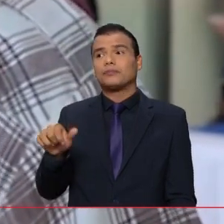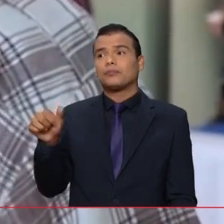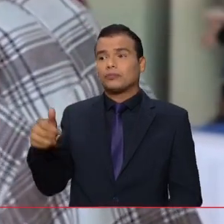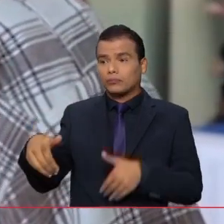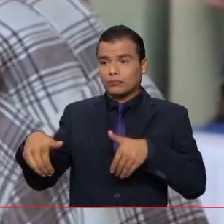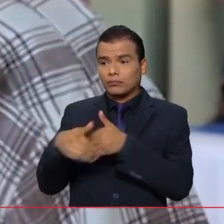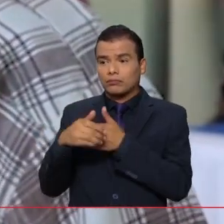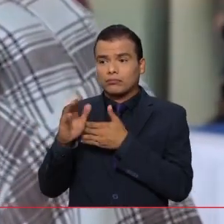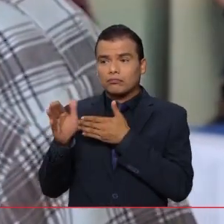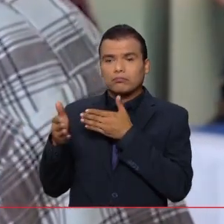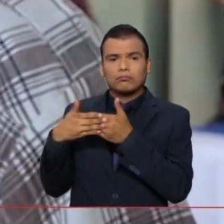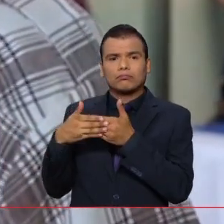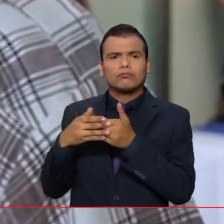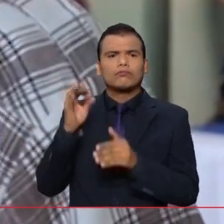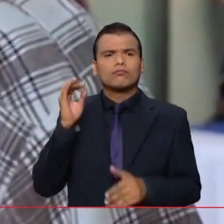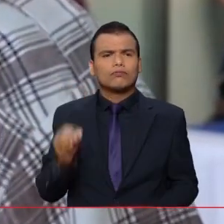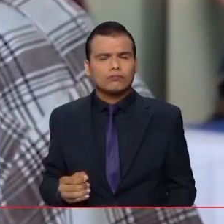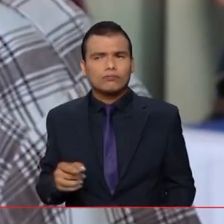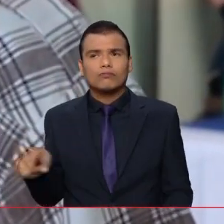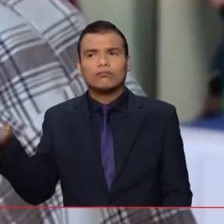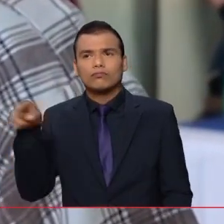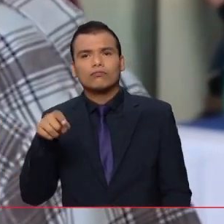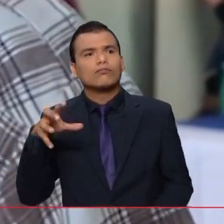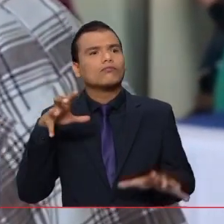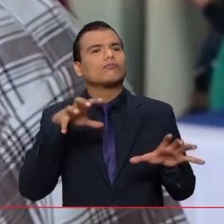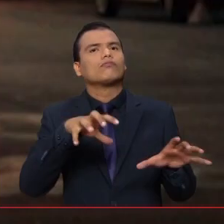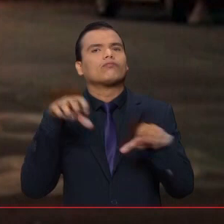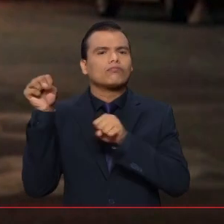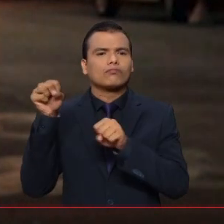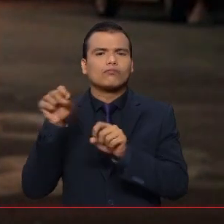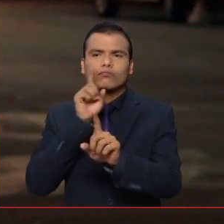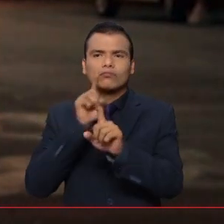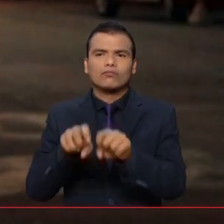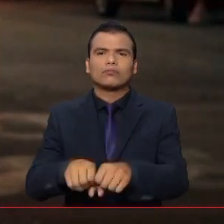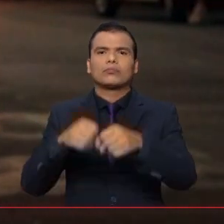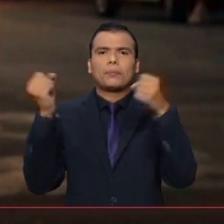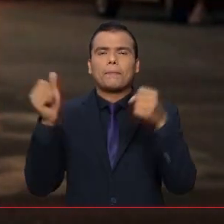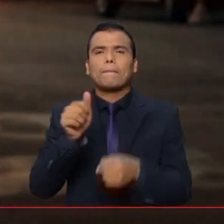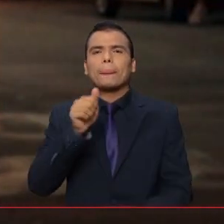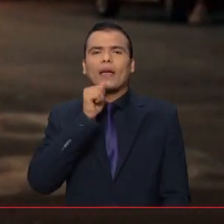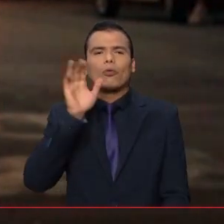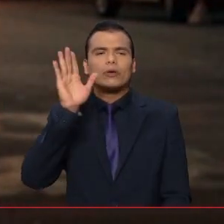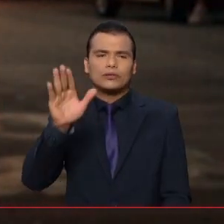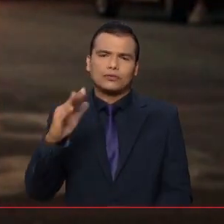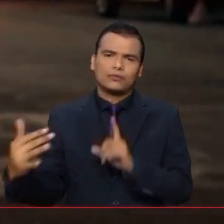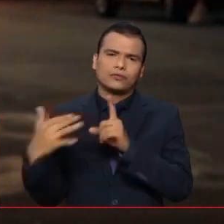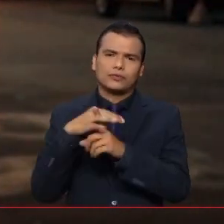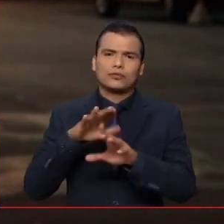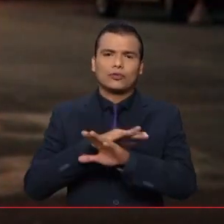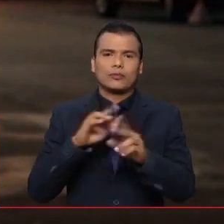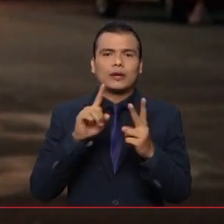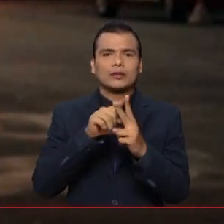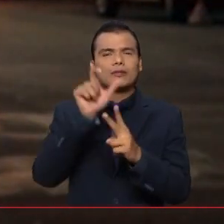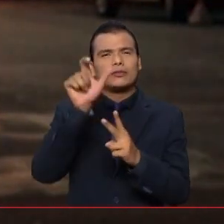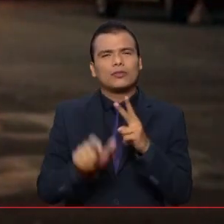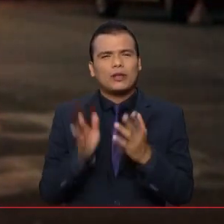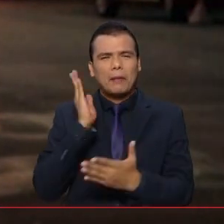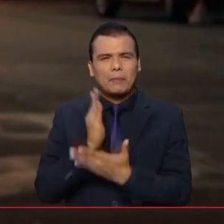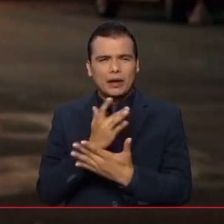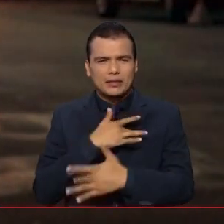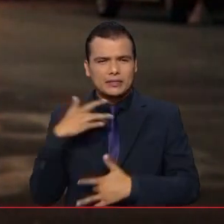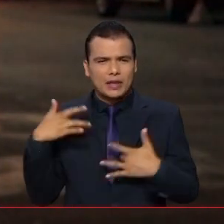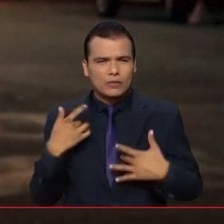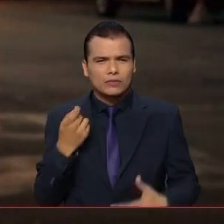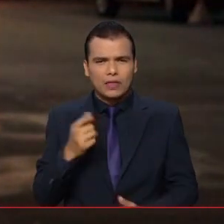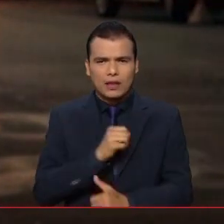taponada. Llegaron hasta quitarnos el servicio de agua. Entre tanto, la persona que resultó herida en el ataque en